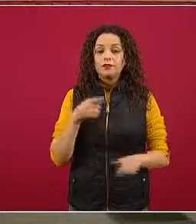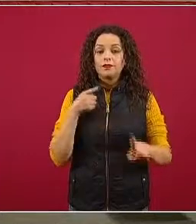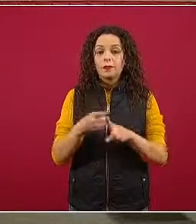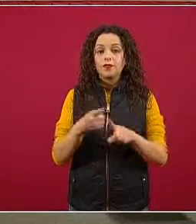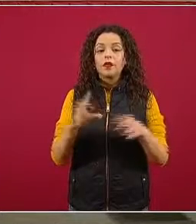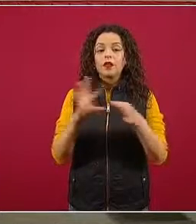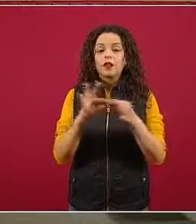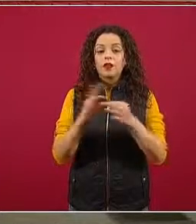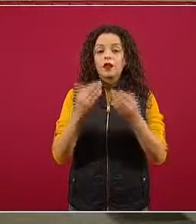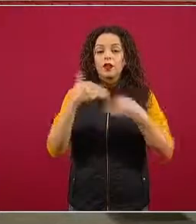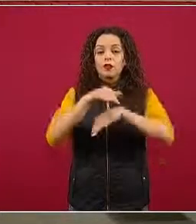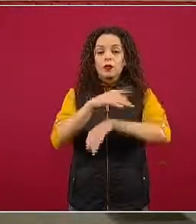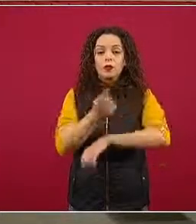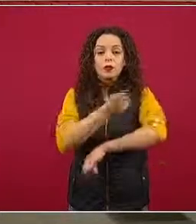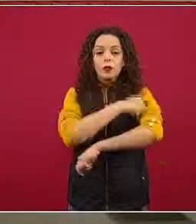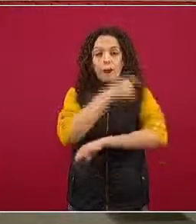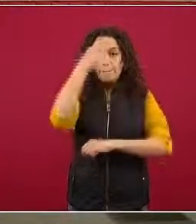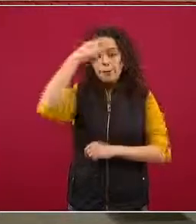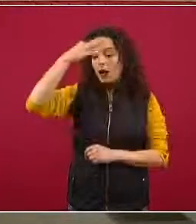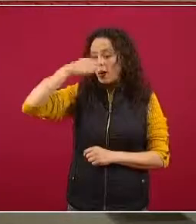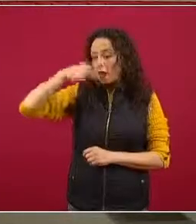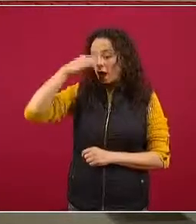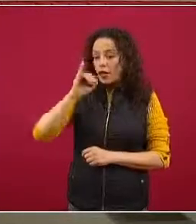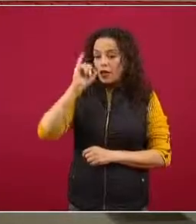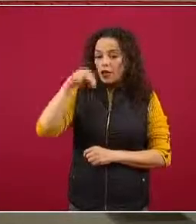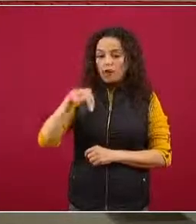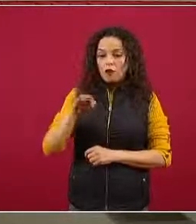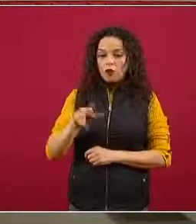estacional. Dejo mi cubreboca aquí.